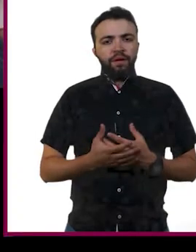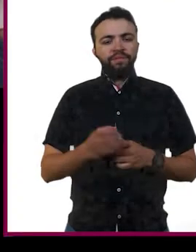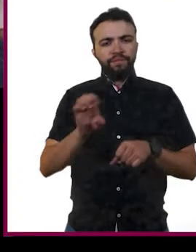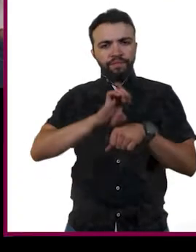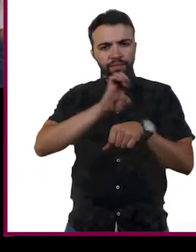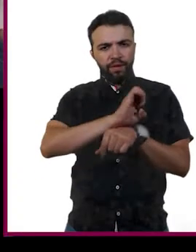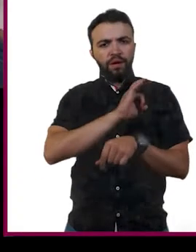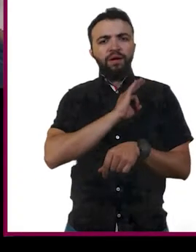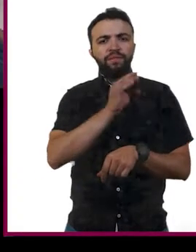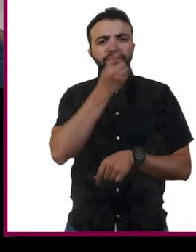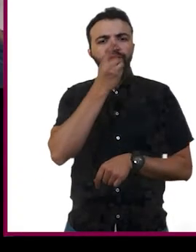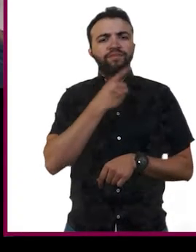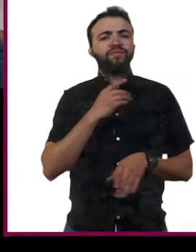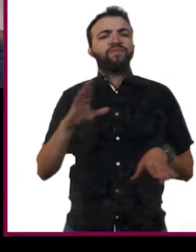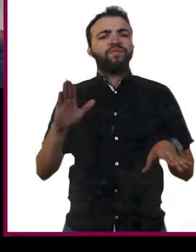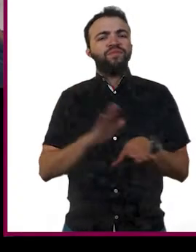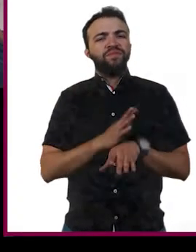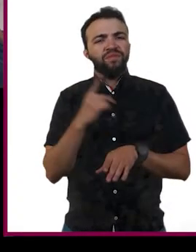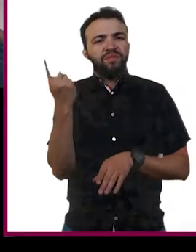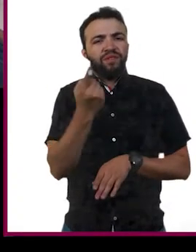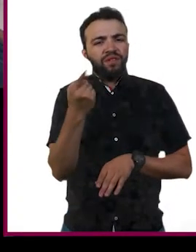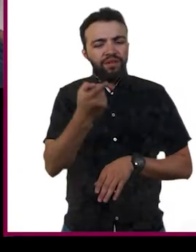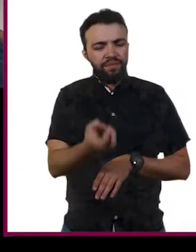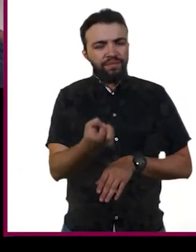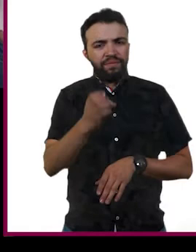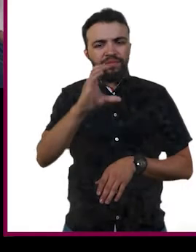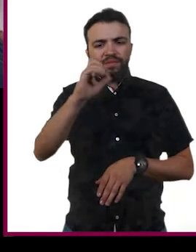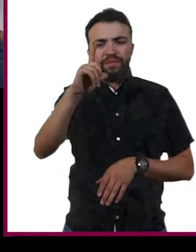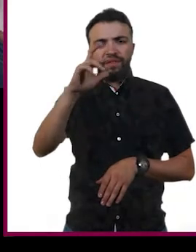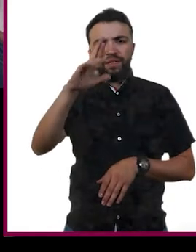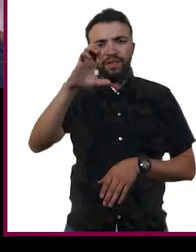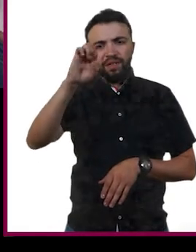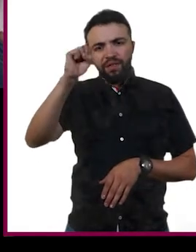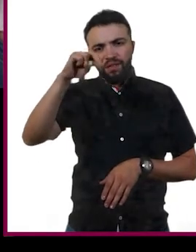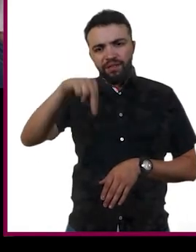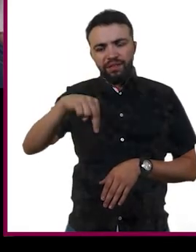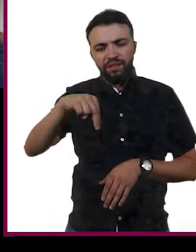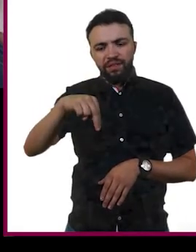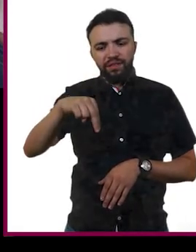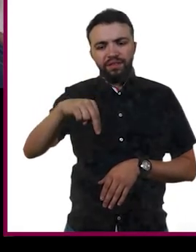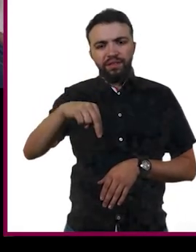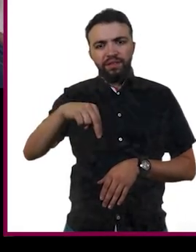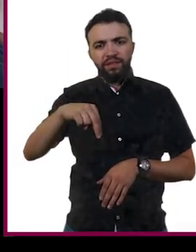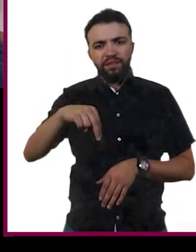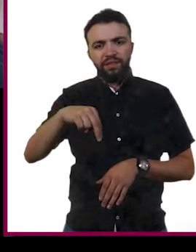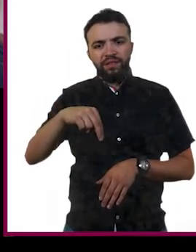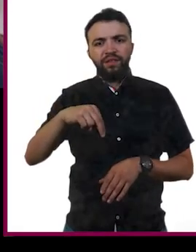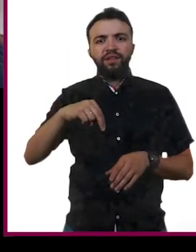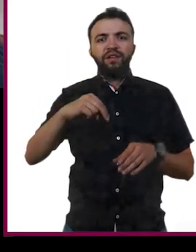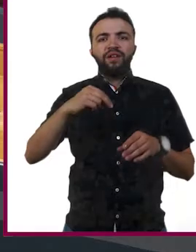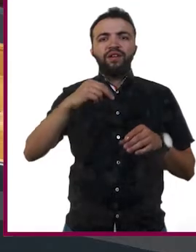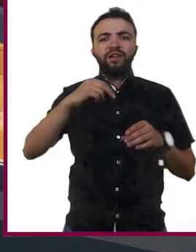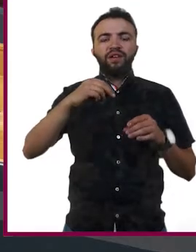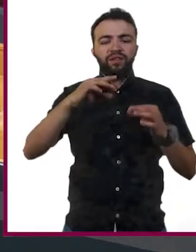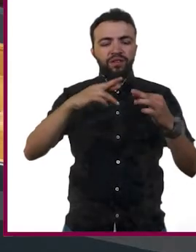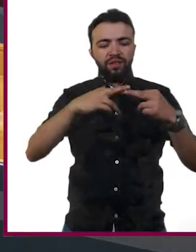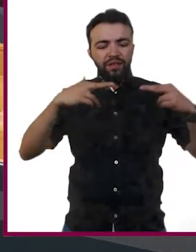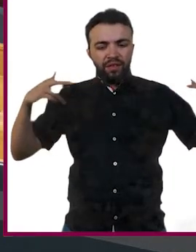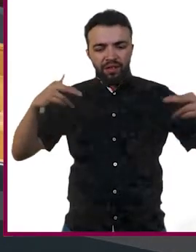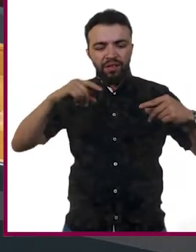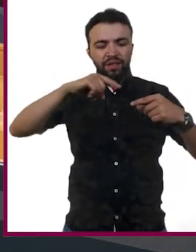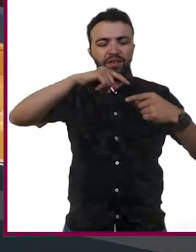Entonces, ¿nos podría decir por qué el clavecín es un instrumento de cuerda pulsada y el piano de cuerda percutida?